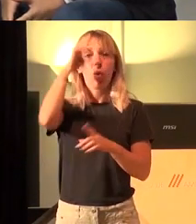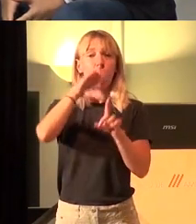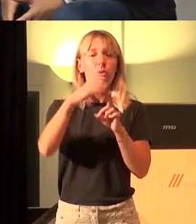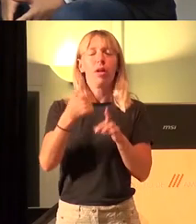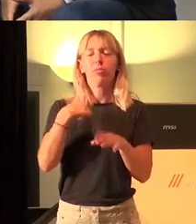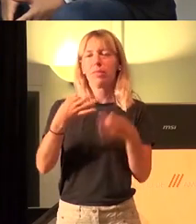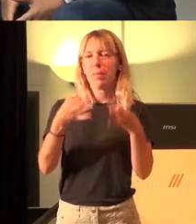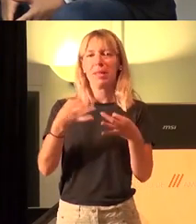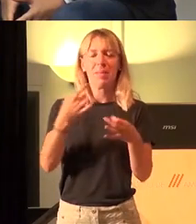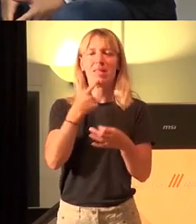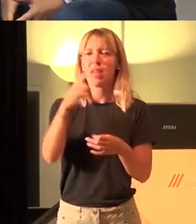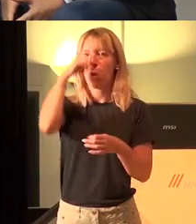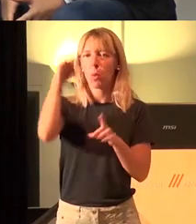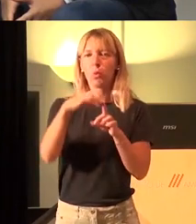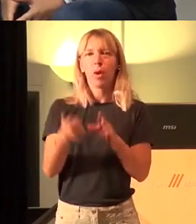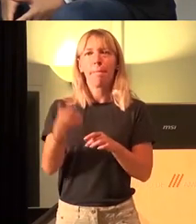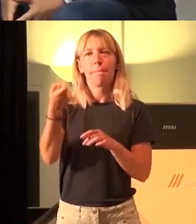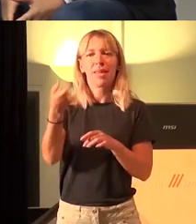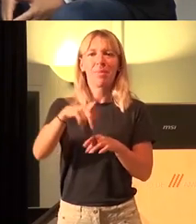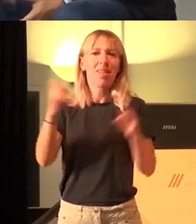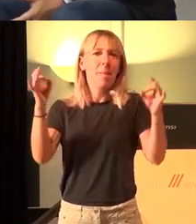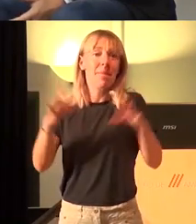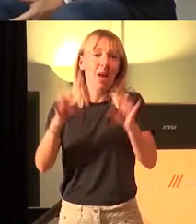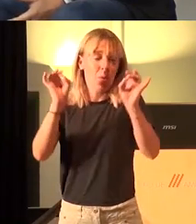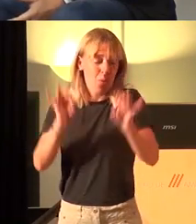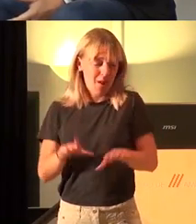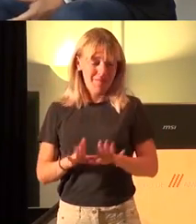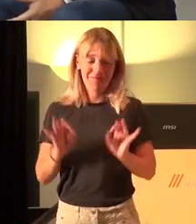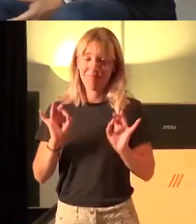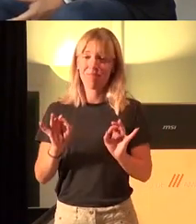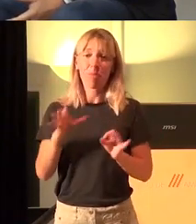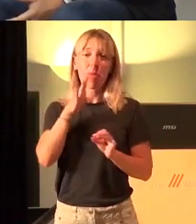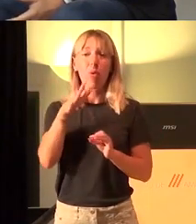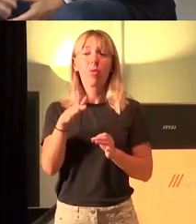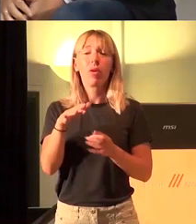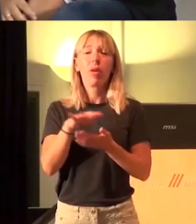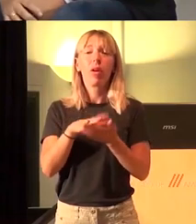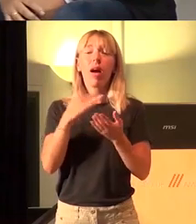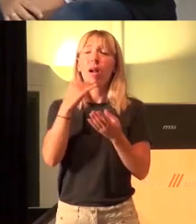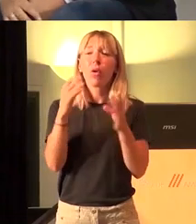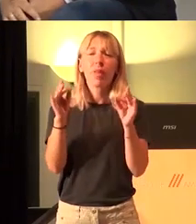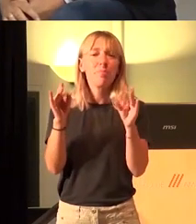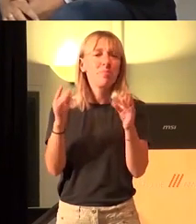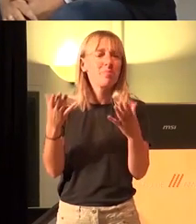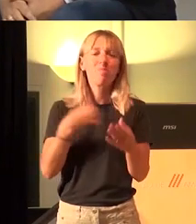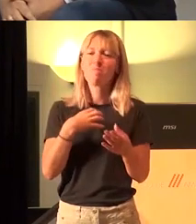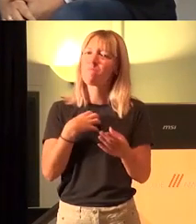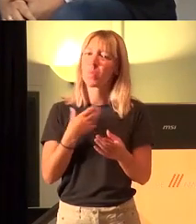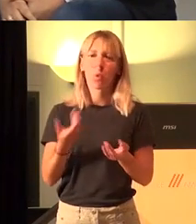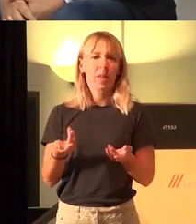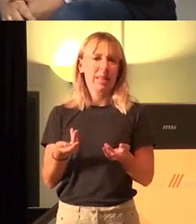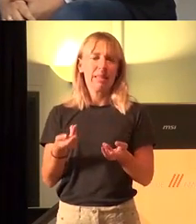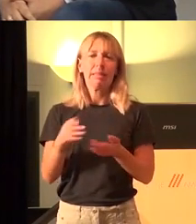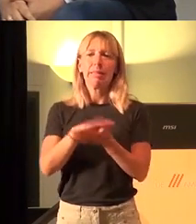yo siempre digo, la cultura es lo más parecido a un milagro que existe. Porque habla de intangibles, porque habla